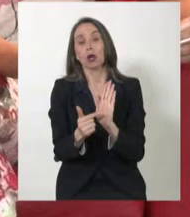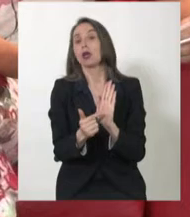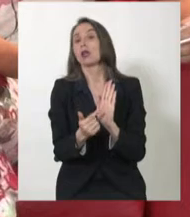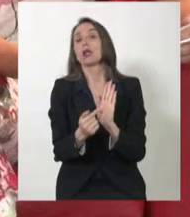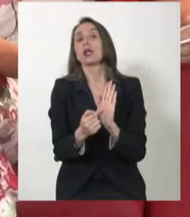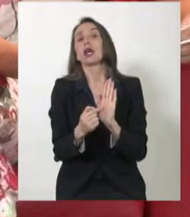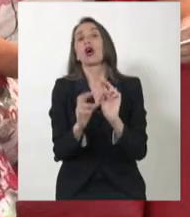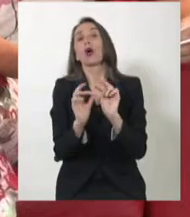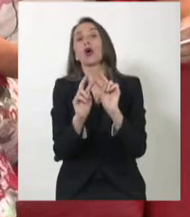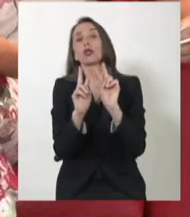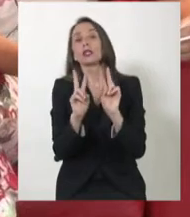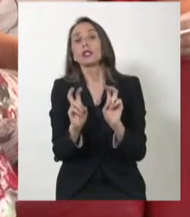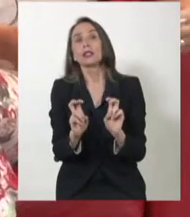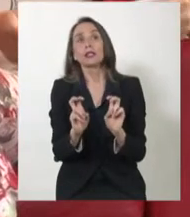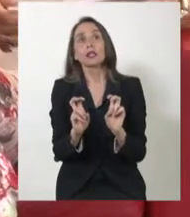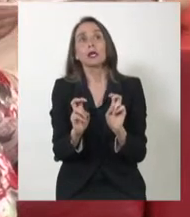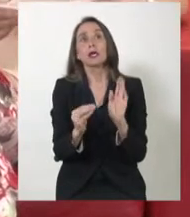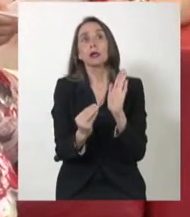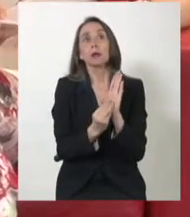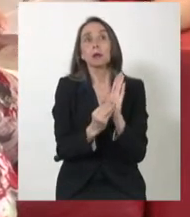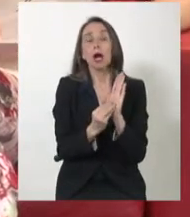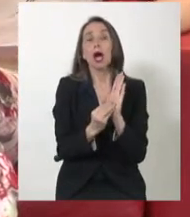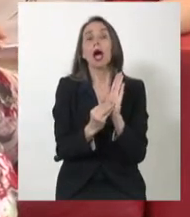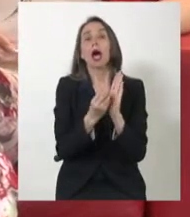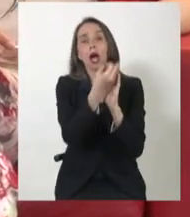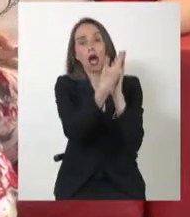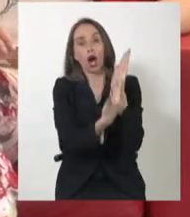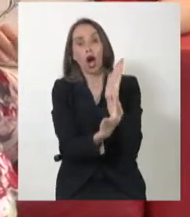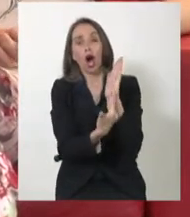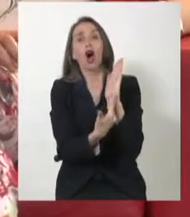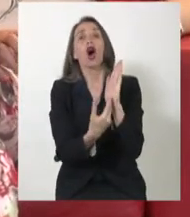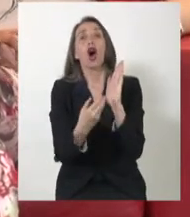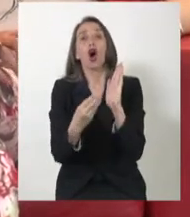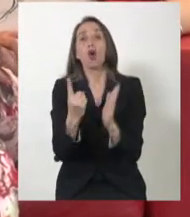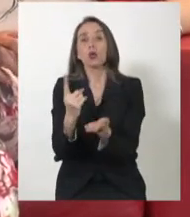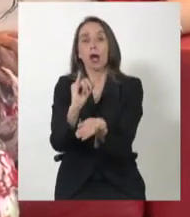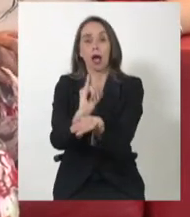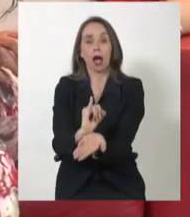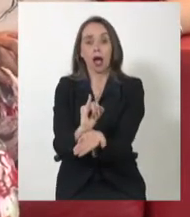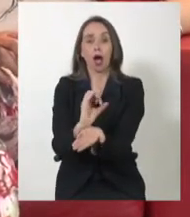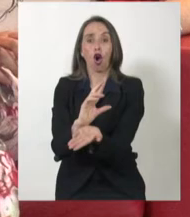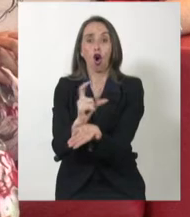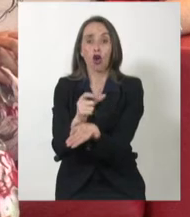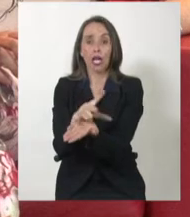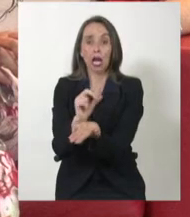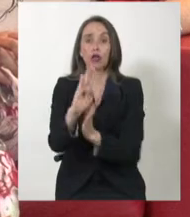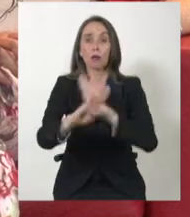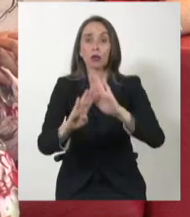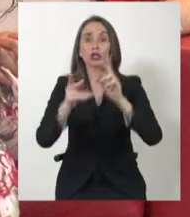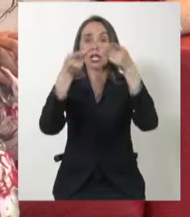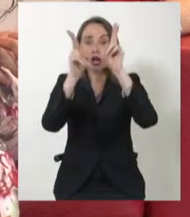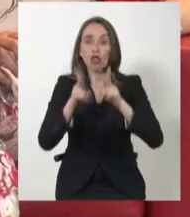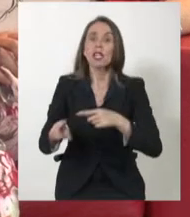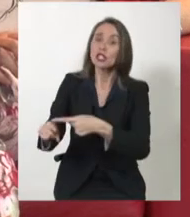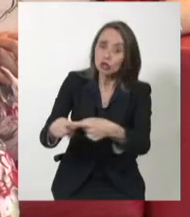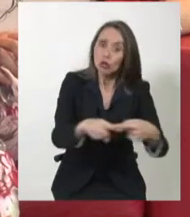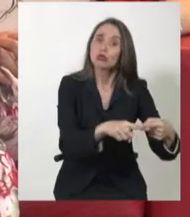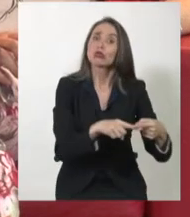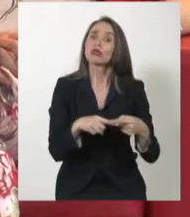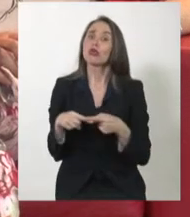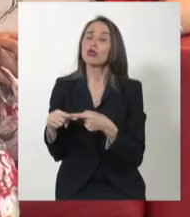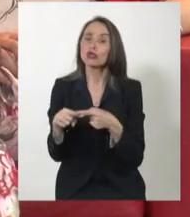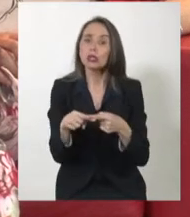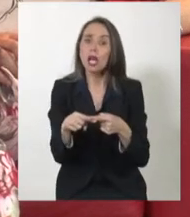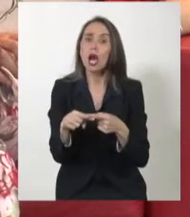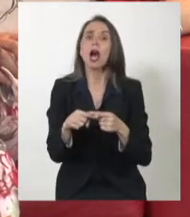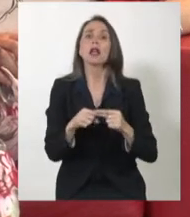aquí está en la parte dogmática, pero puede estar en la parte orgánica, como un órgano que proteja los derechos sociales.